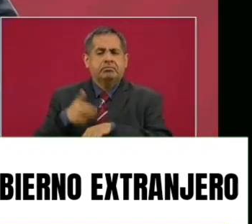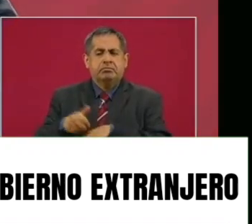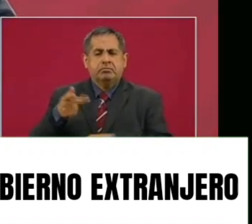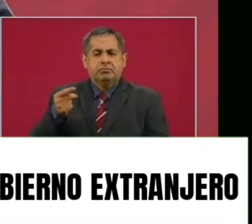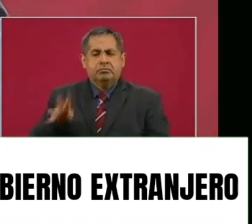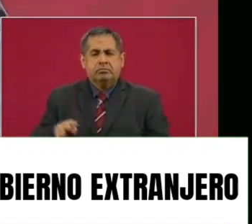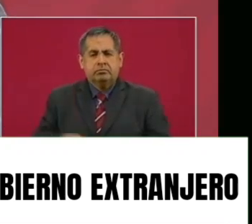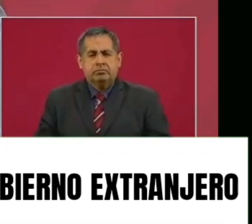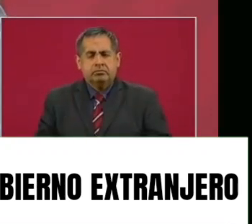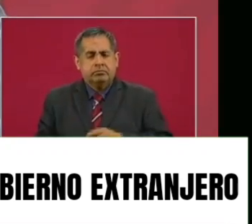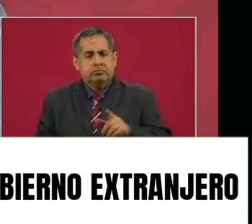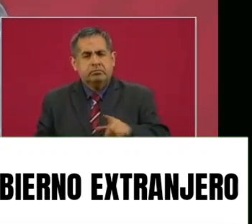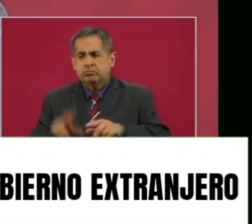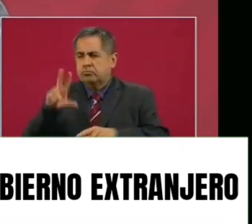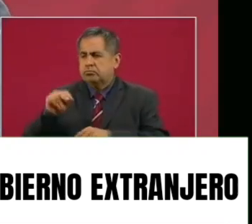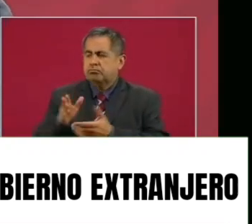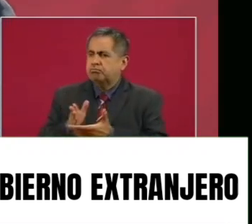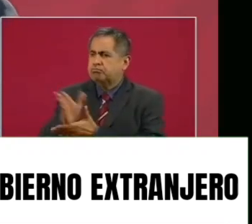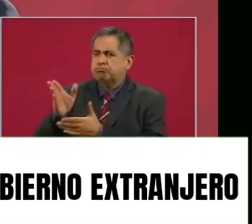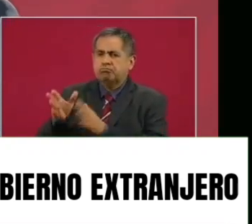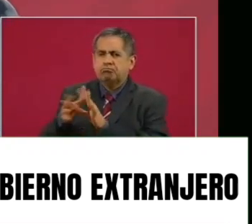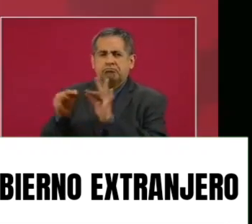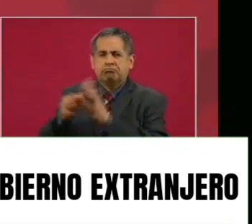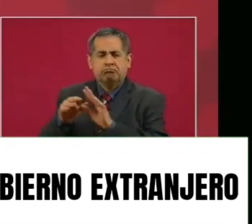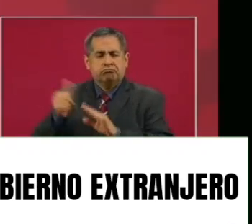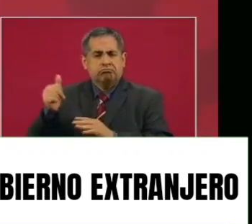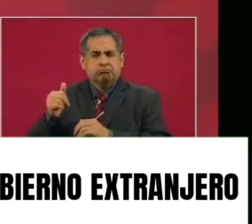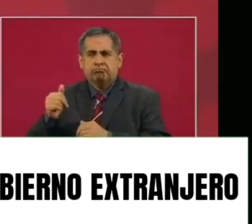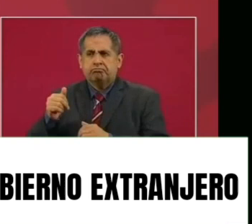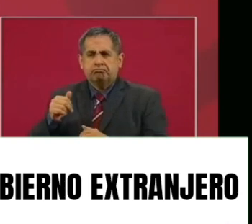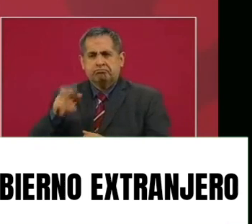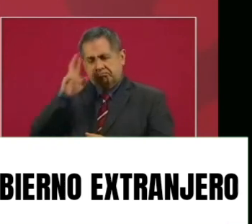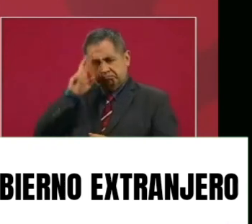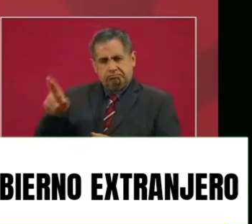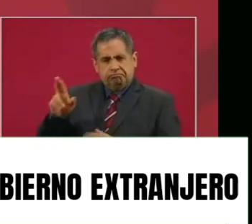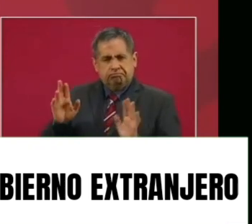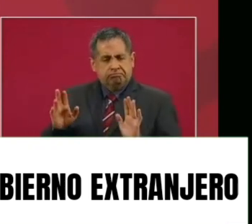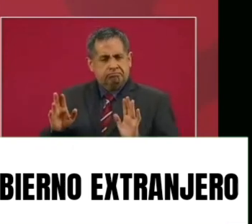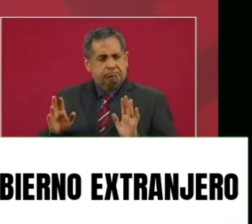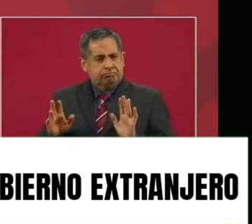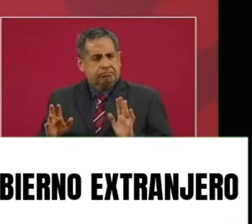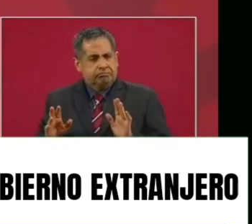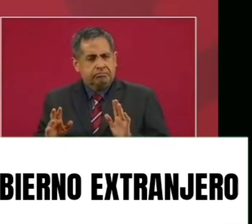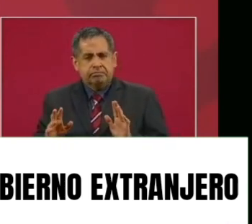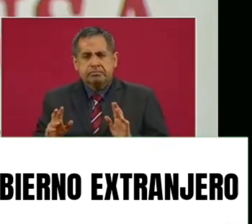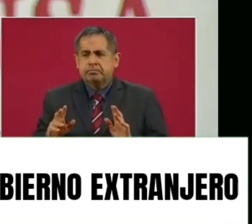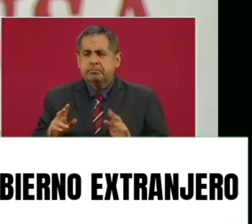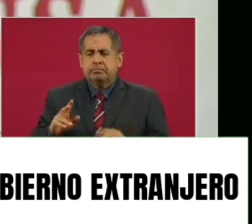Solo me gustaría… La no intervención y la autodeterminación de los pueblos.